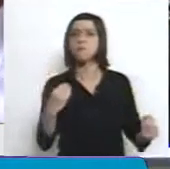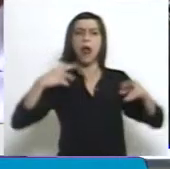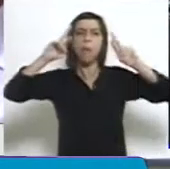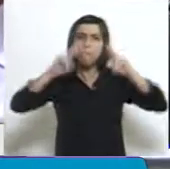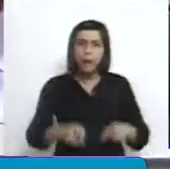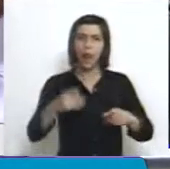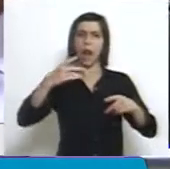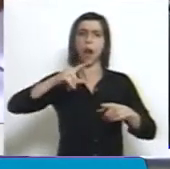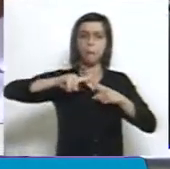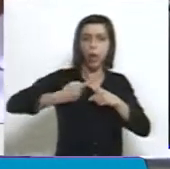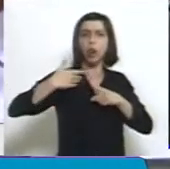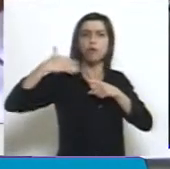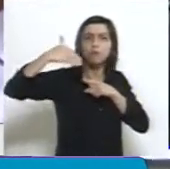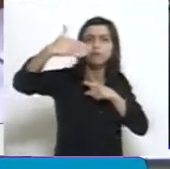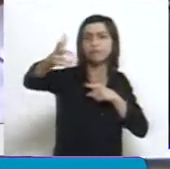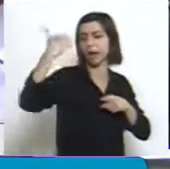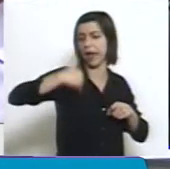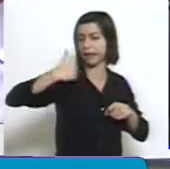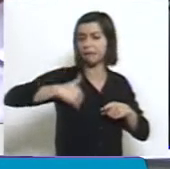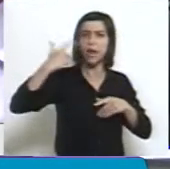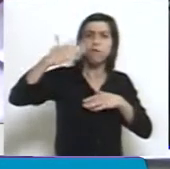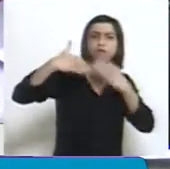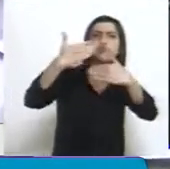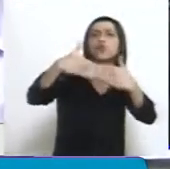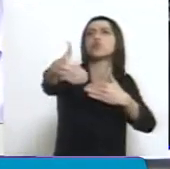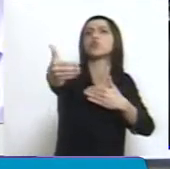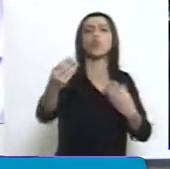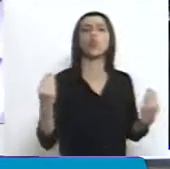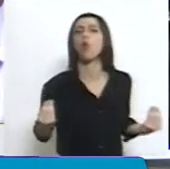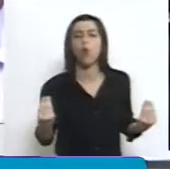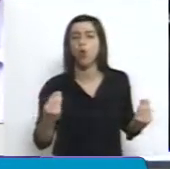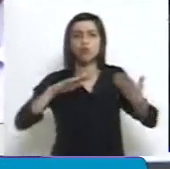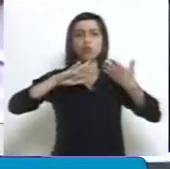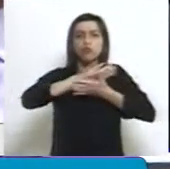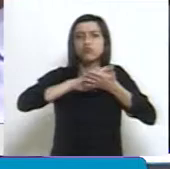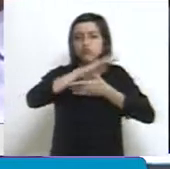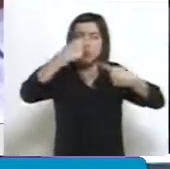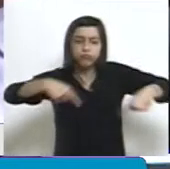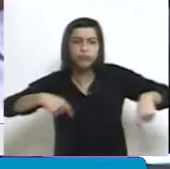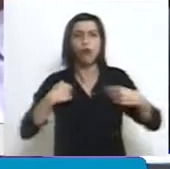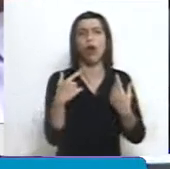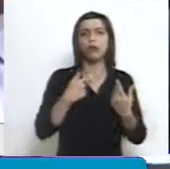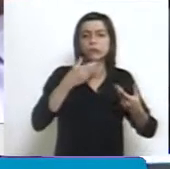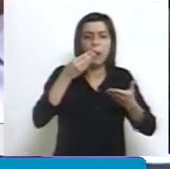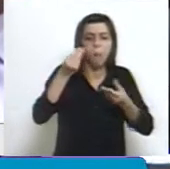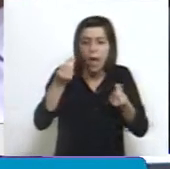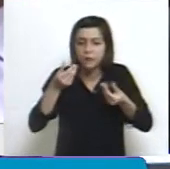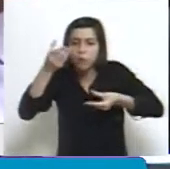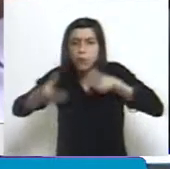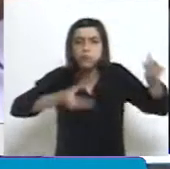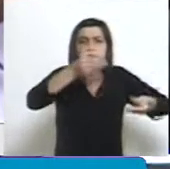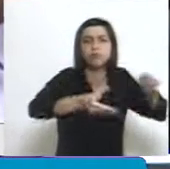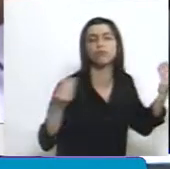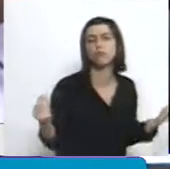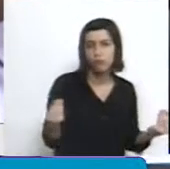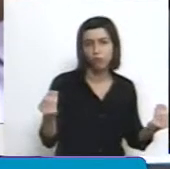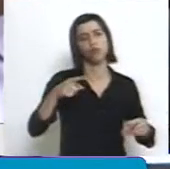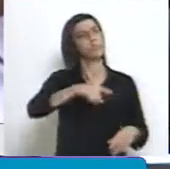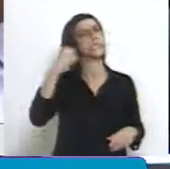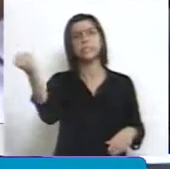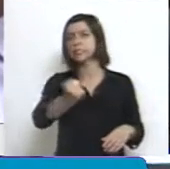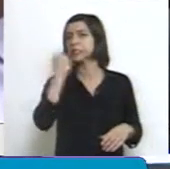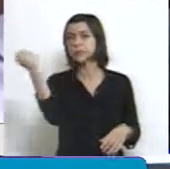vida política y económica de la Nación. Y el debate en este Congreso de la Nación, en la instancia que tiene